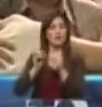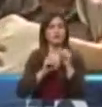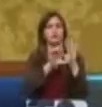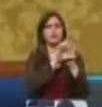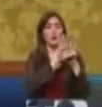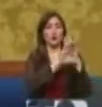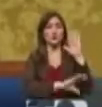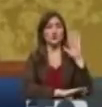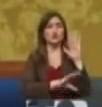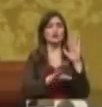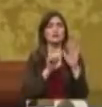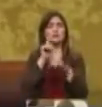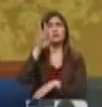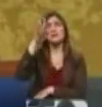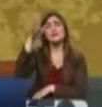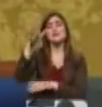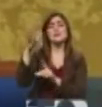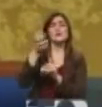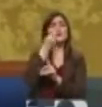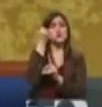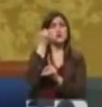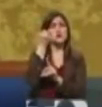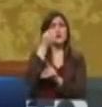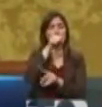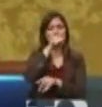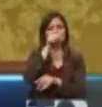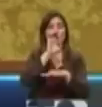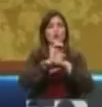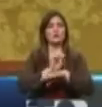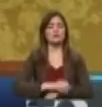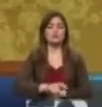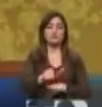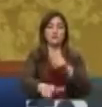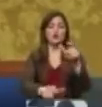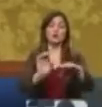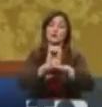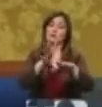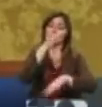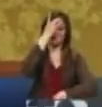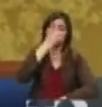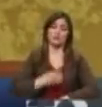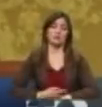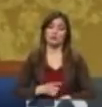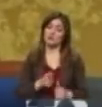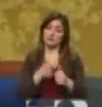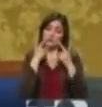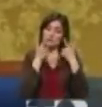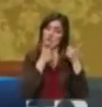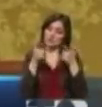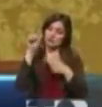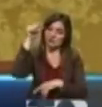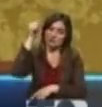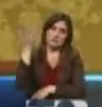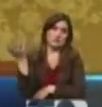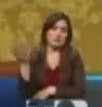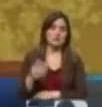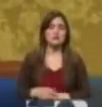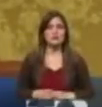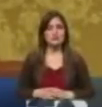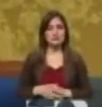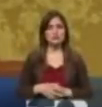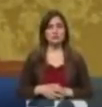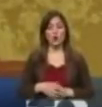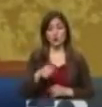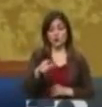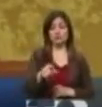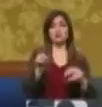la patria. El pueblo es el mandante y además el primer fiscalizador del Estado. Y usted, a